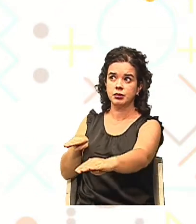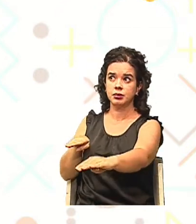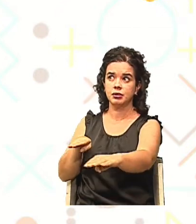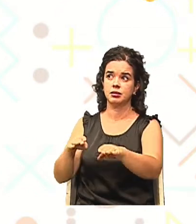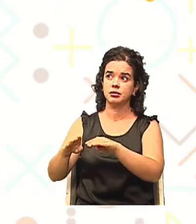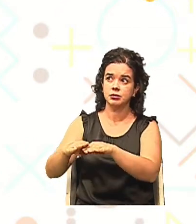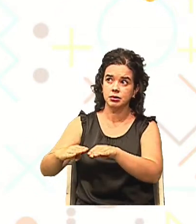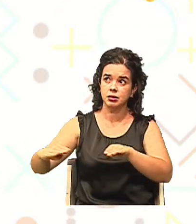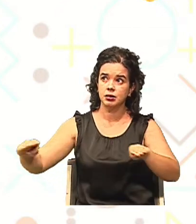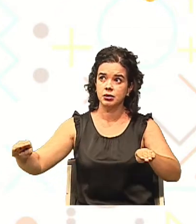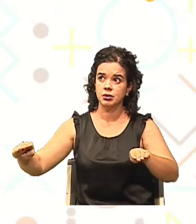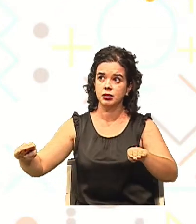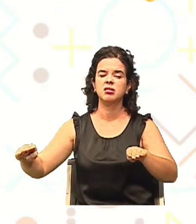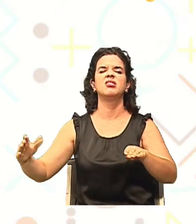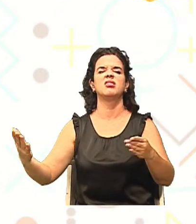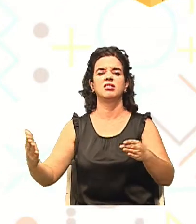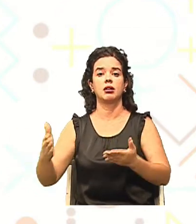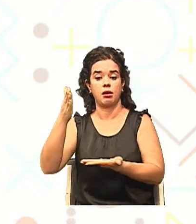corresponde a